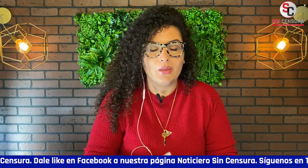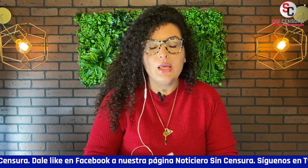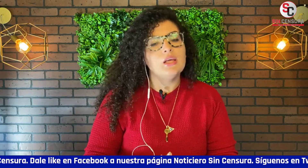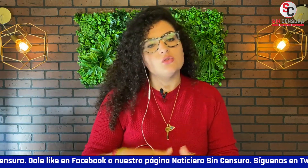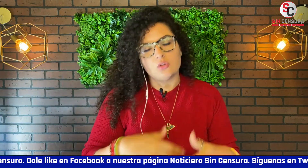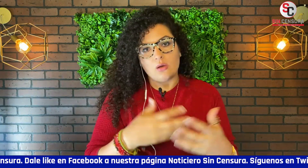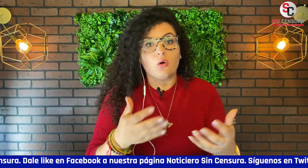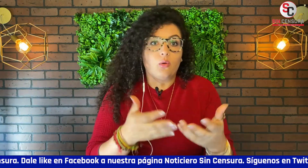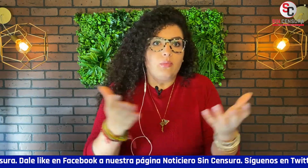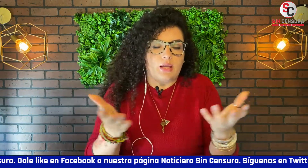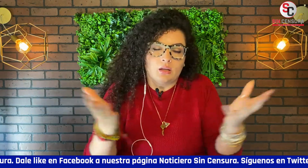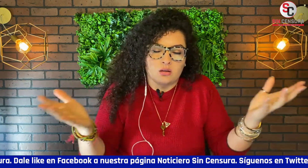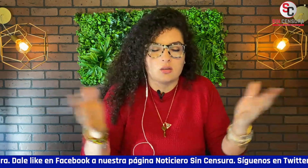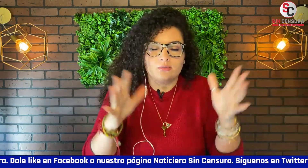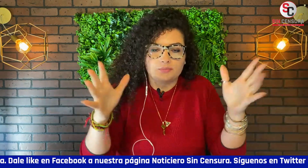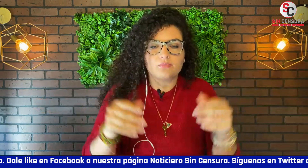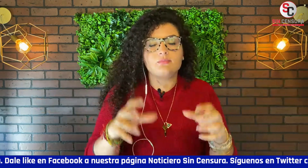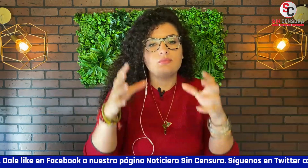ejemplo.